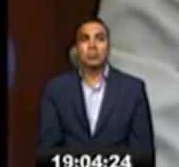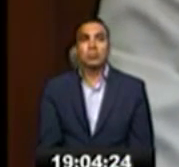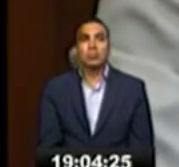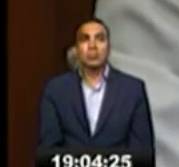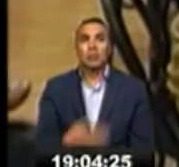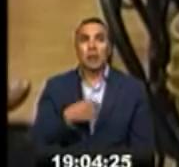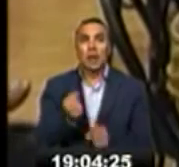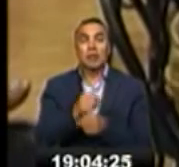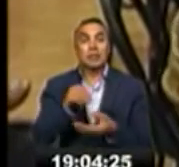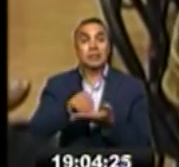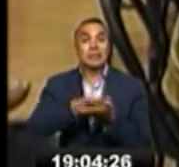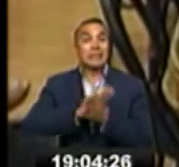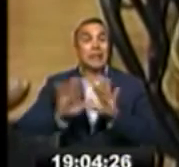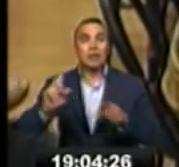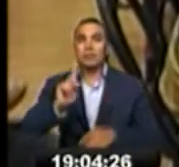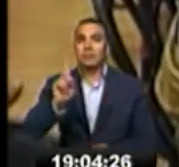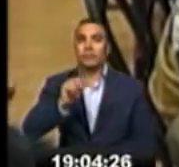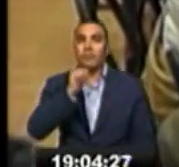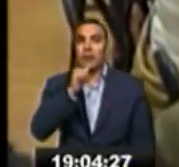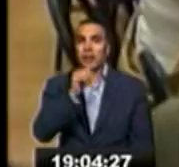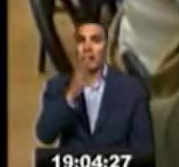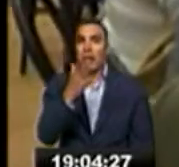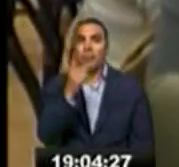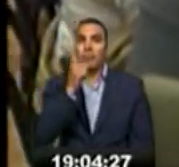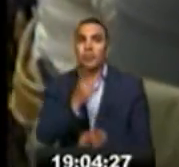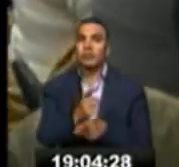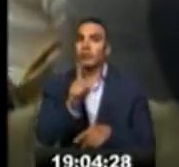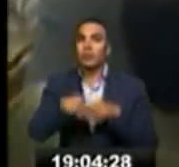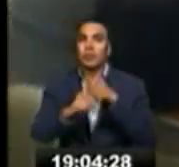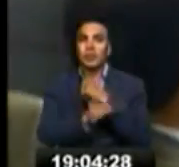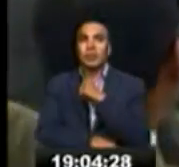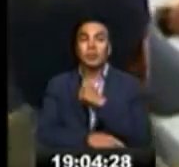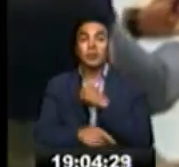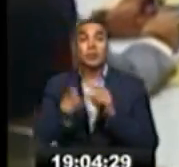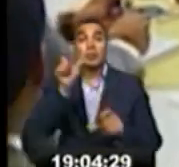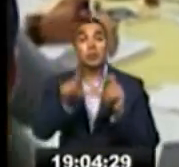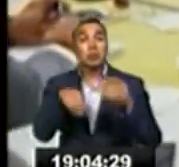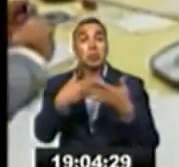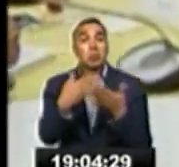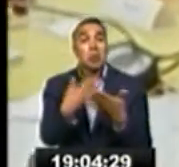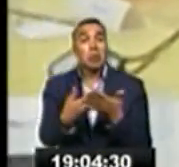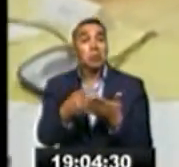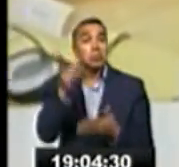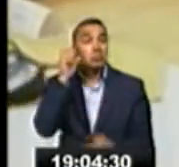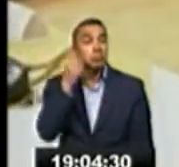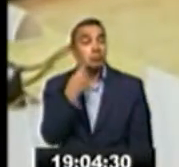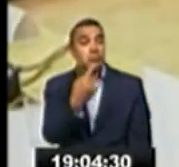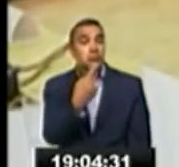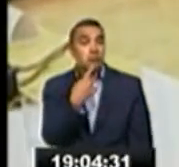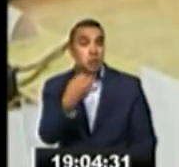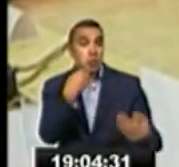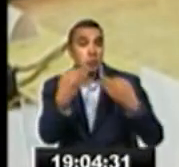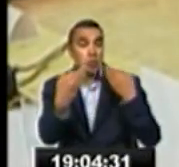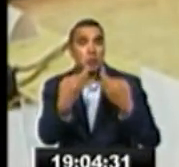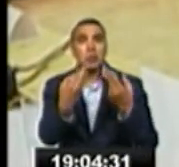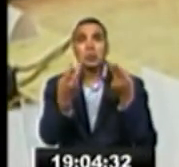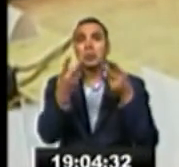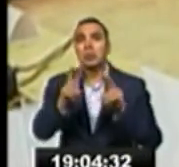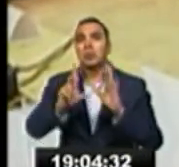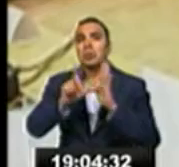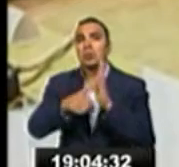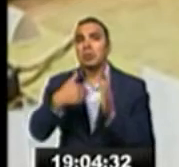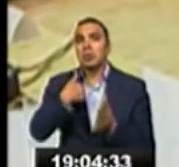se creó. Posteriormente, los integrantes de la Comisión de Fiscalización escucharon los argumentos que presentaron los otros vocales. Ellos también